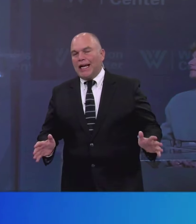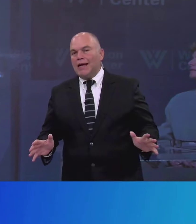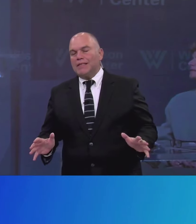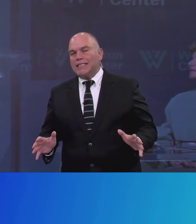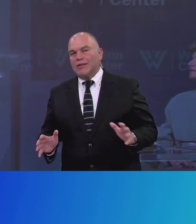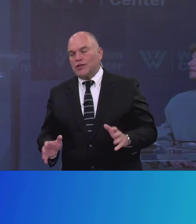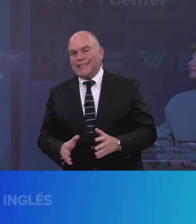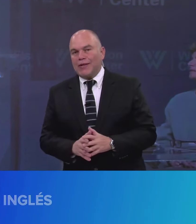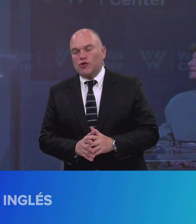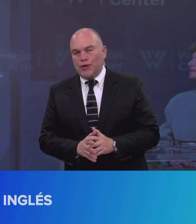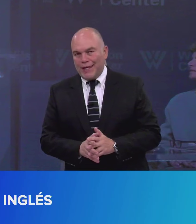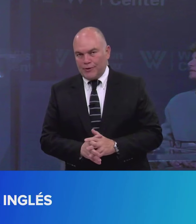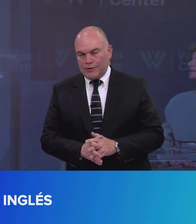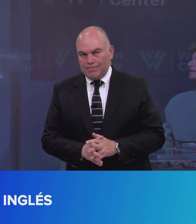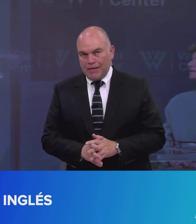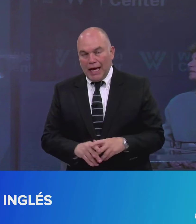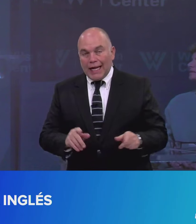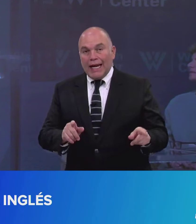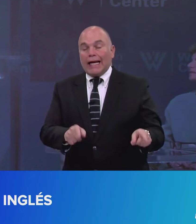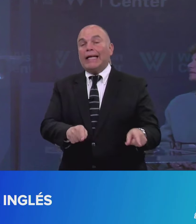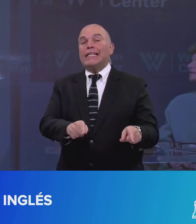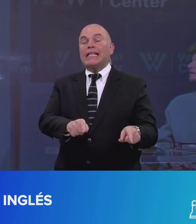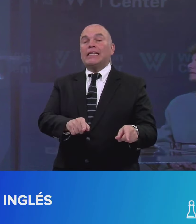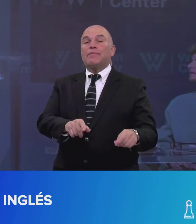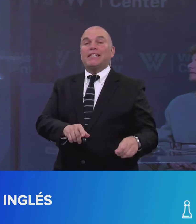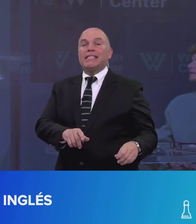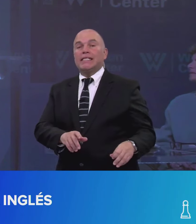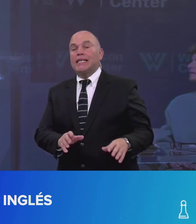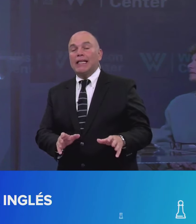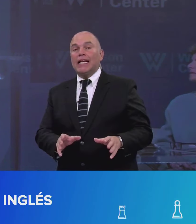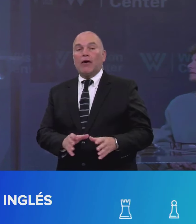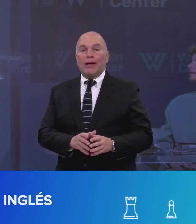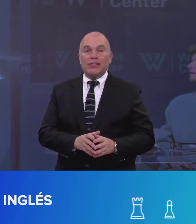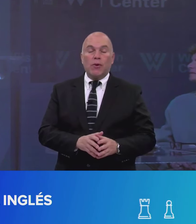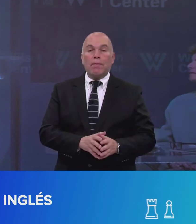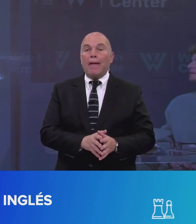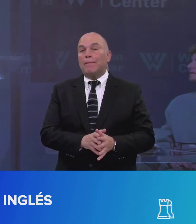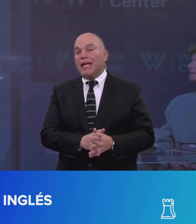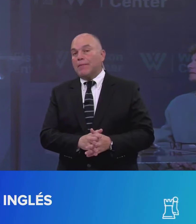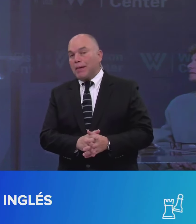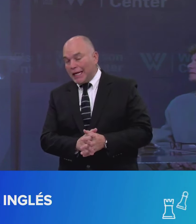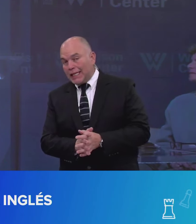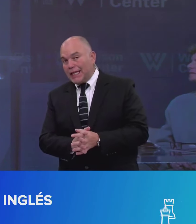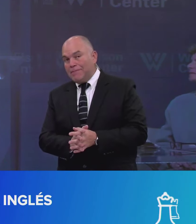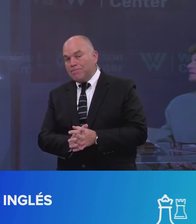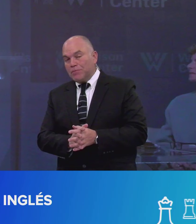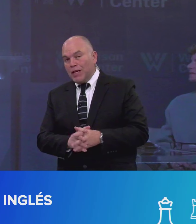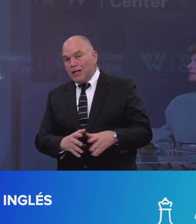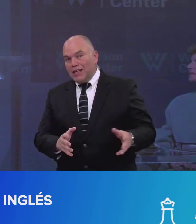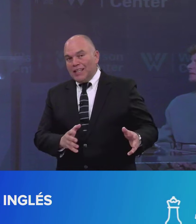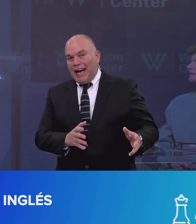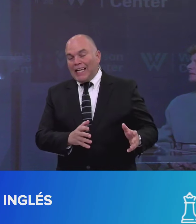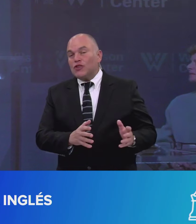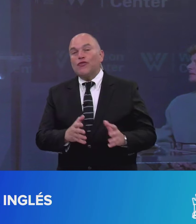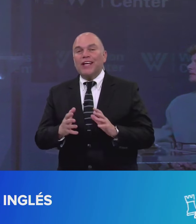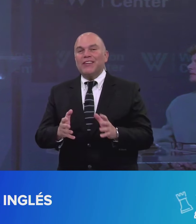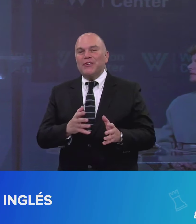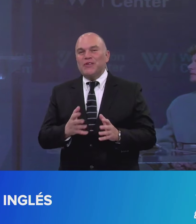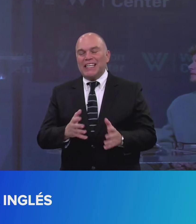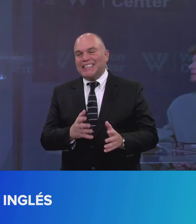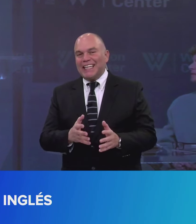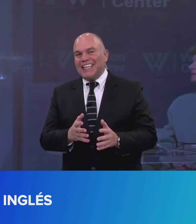sochil Gálvez en los Estados Unidos la candidata presidencial de la coalición pan pri PRD ha